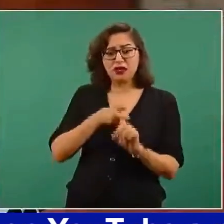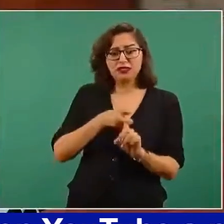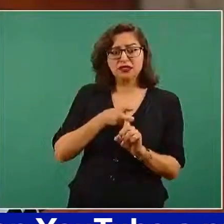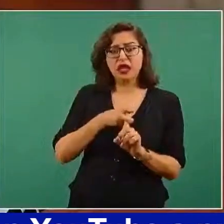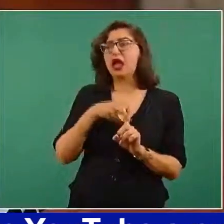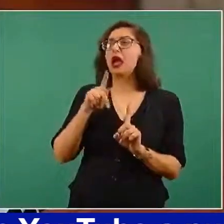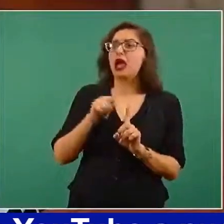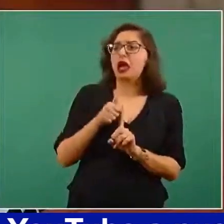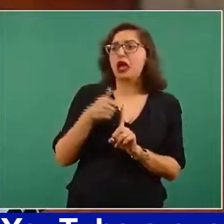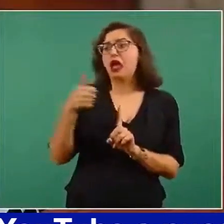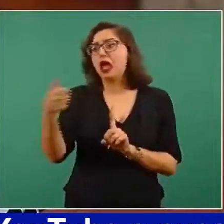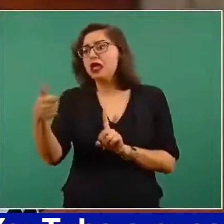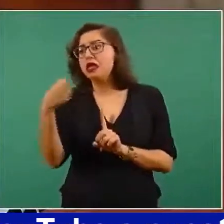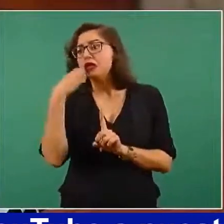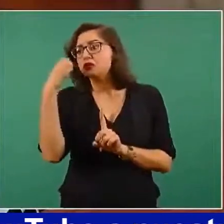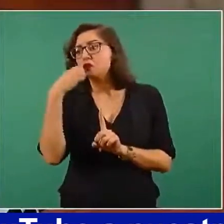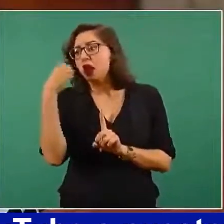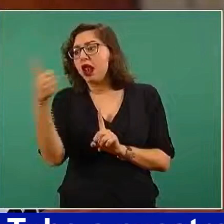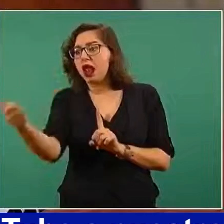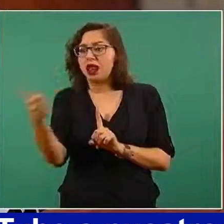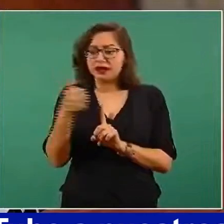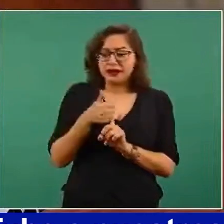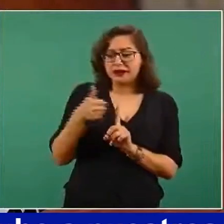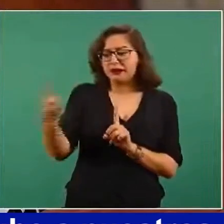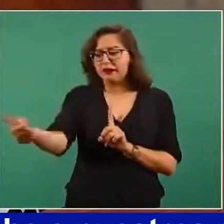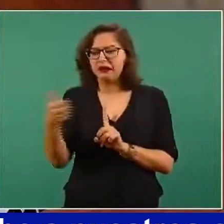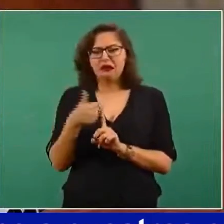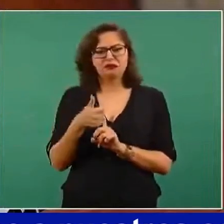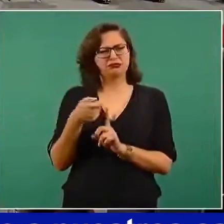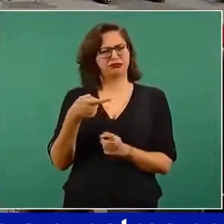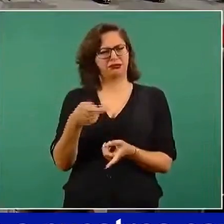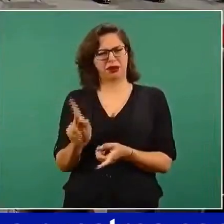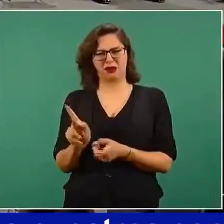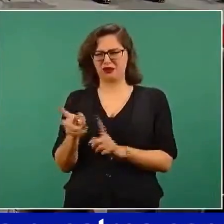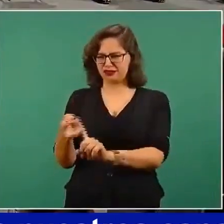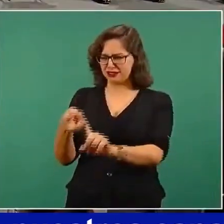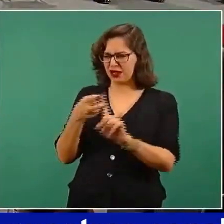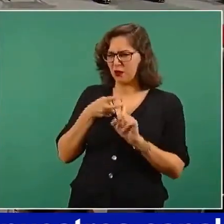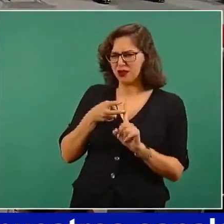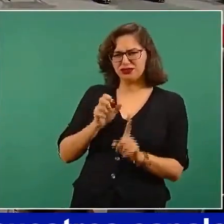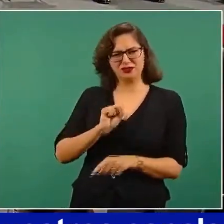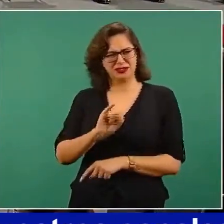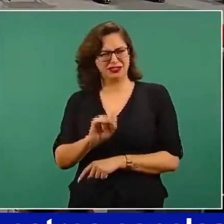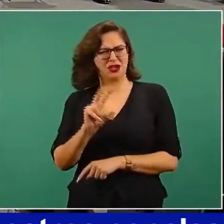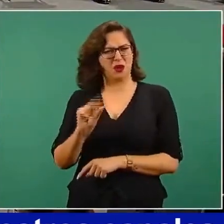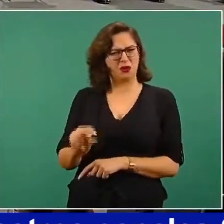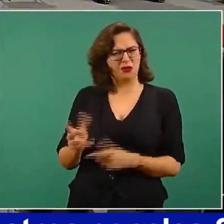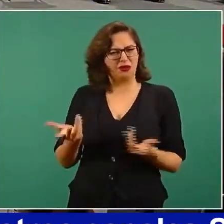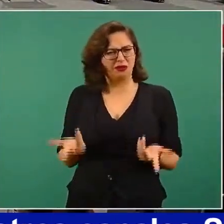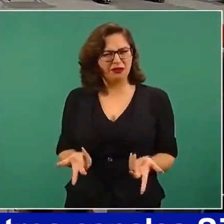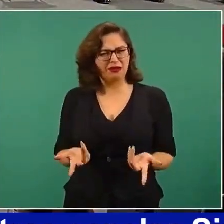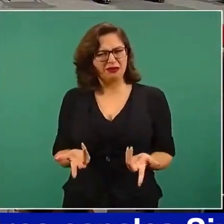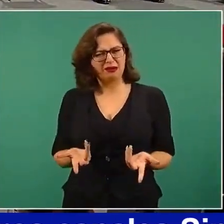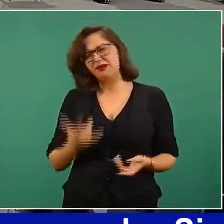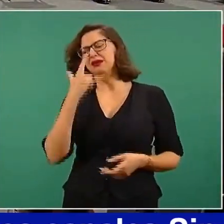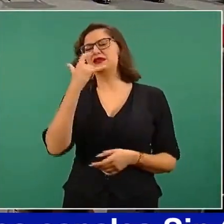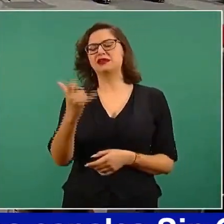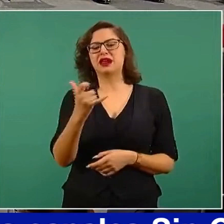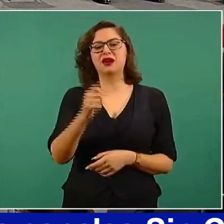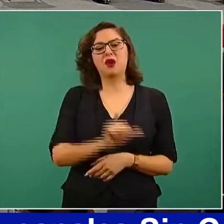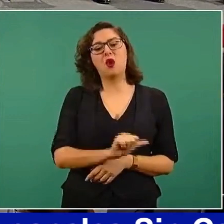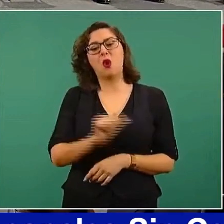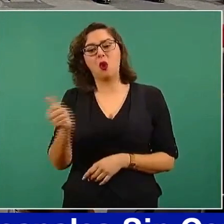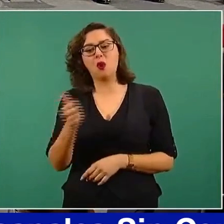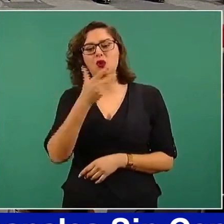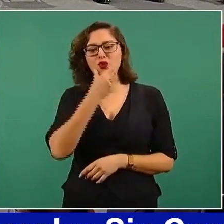al secuestro, continuar haciendo su tarea y así sucesivamente. El otro individuo, y ustedes lástima tampoco